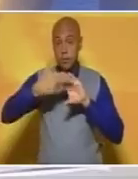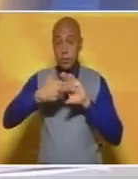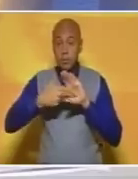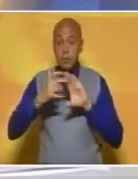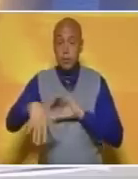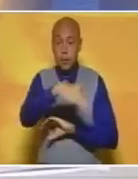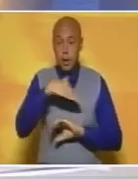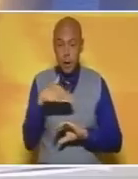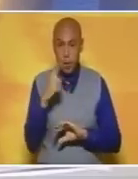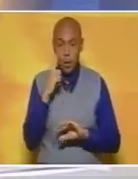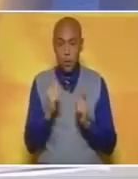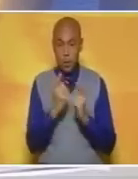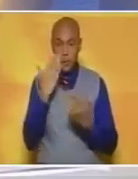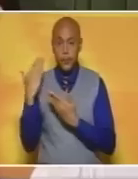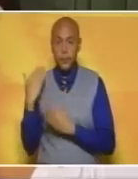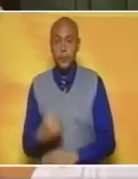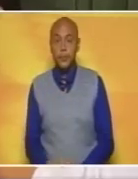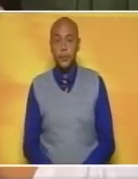combustible en la entidad.